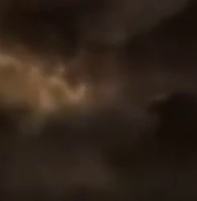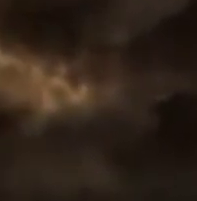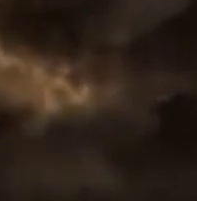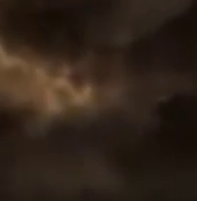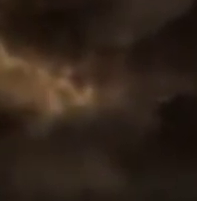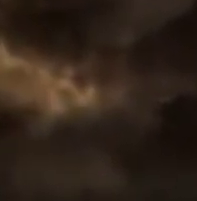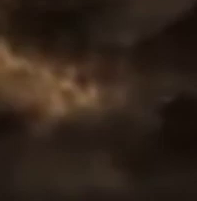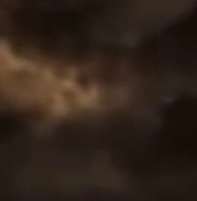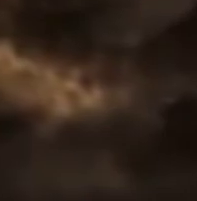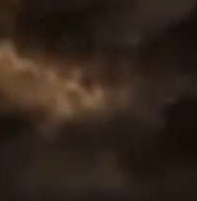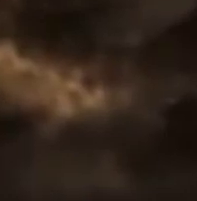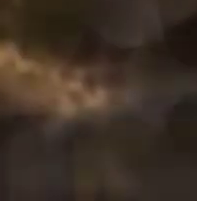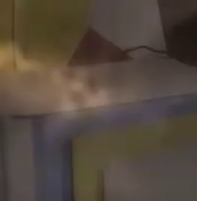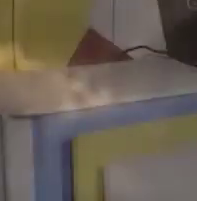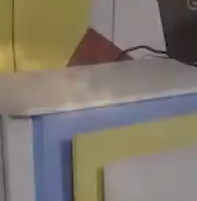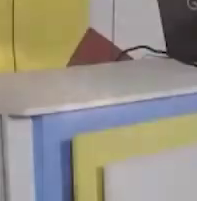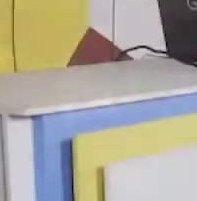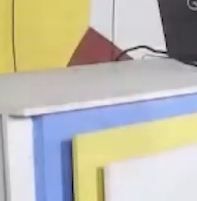Vietnam.